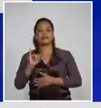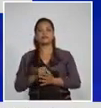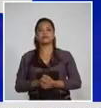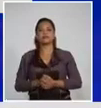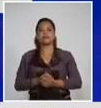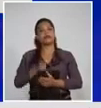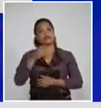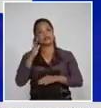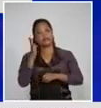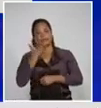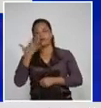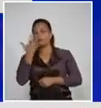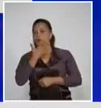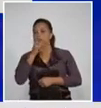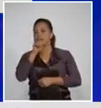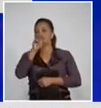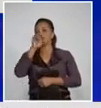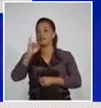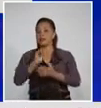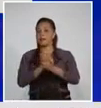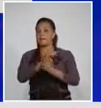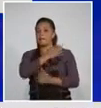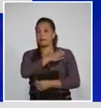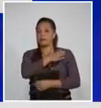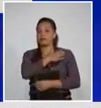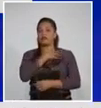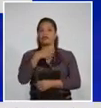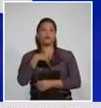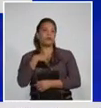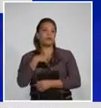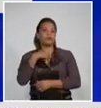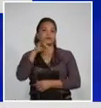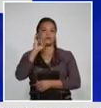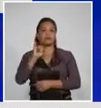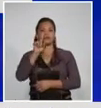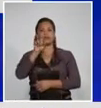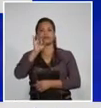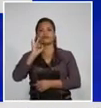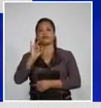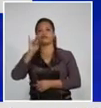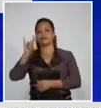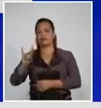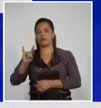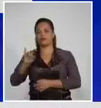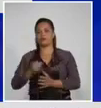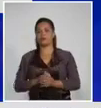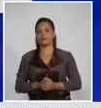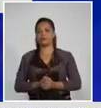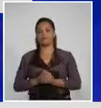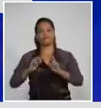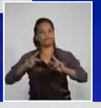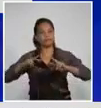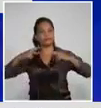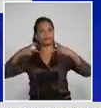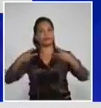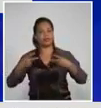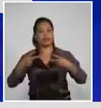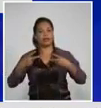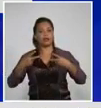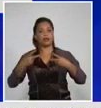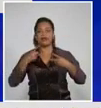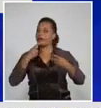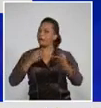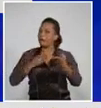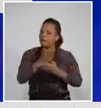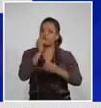17 de marzo, que tuvimos 679. No obstante, reitero, no hay que desmontar